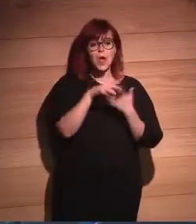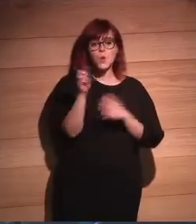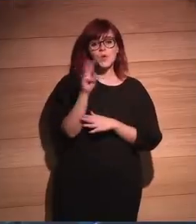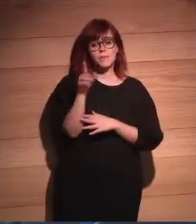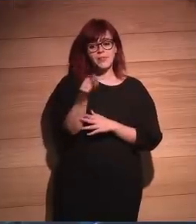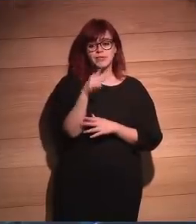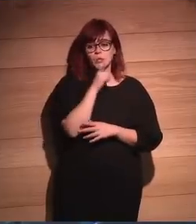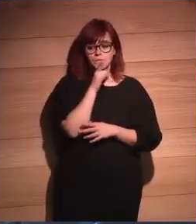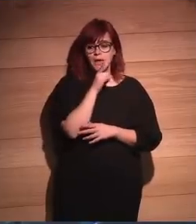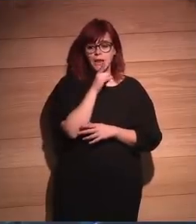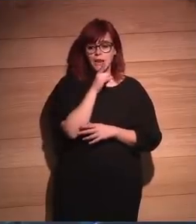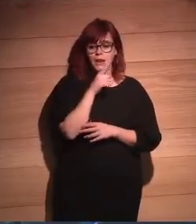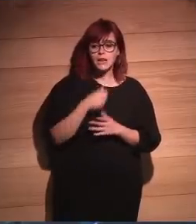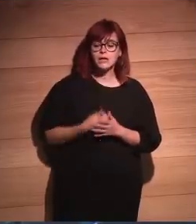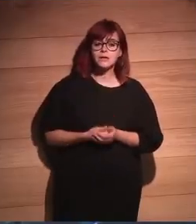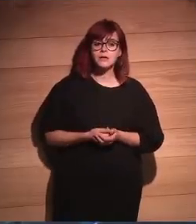que esto no es como usted lo explica.